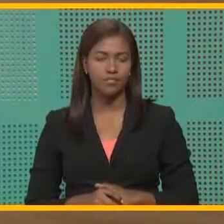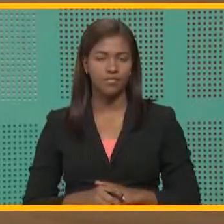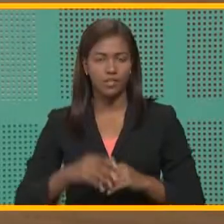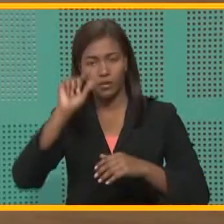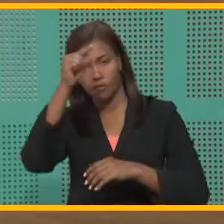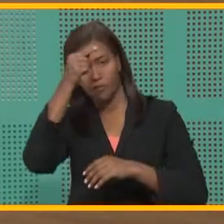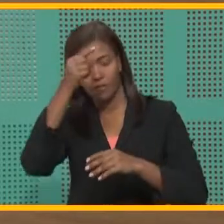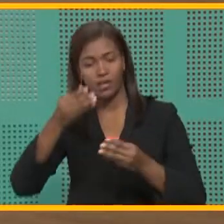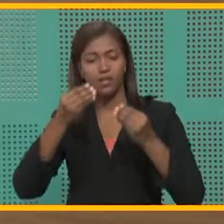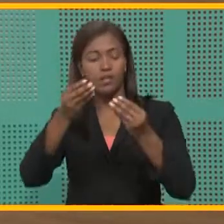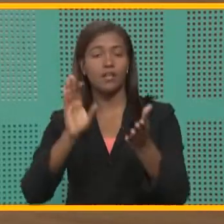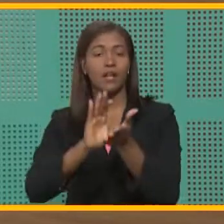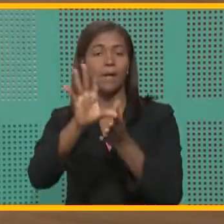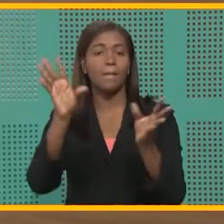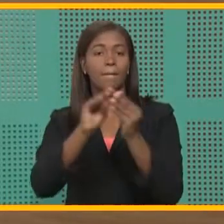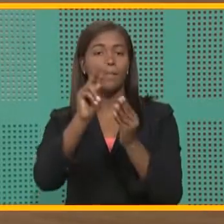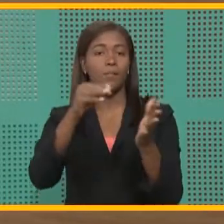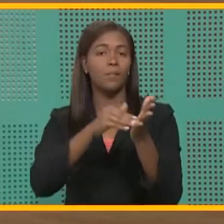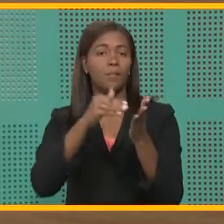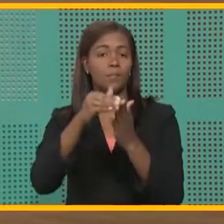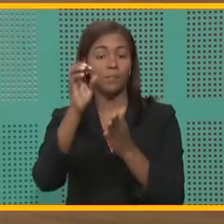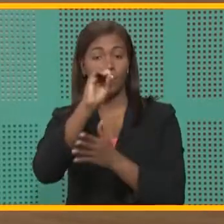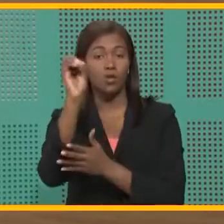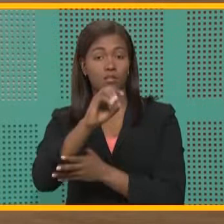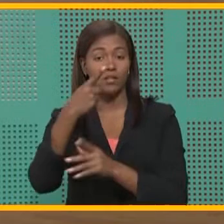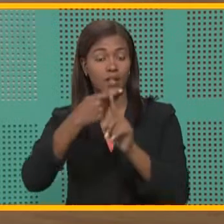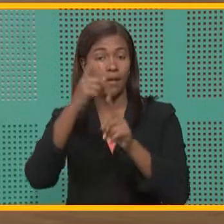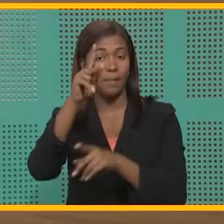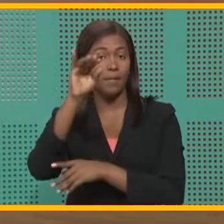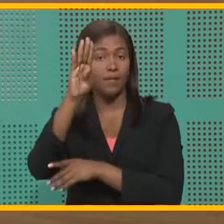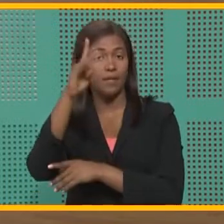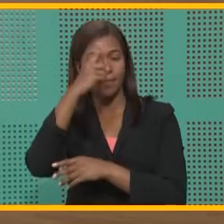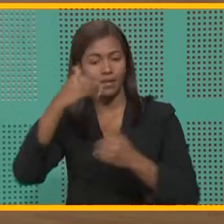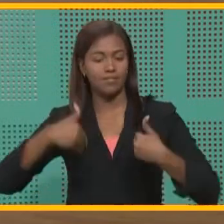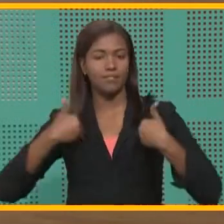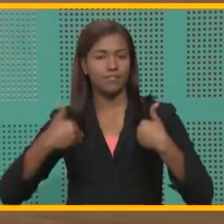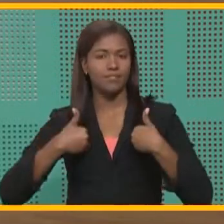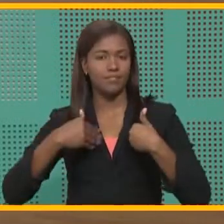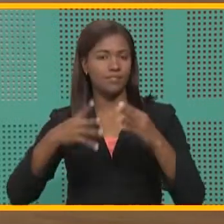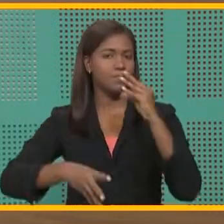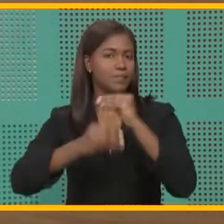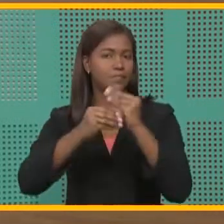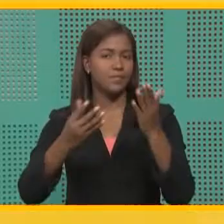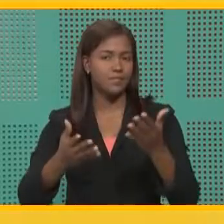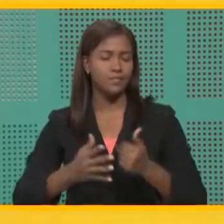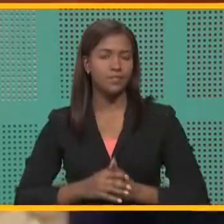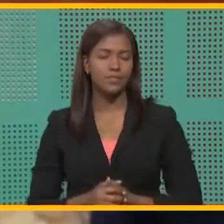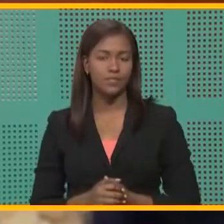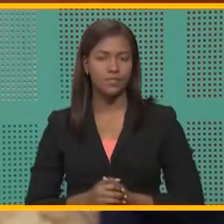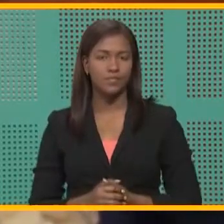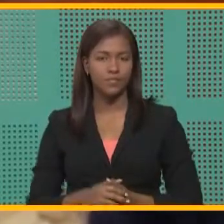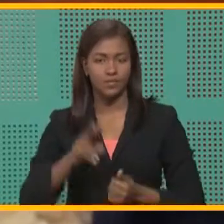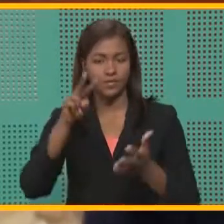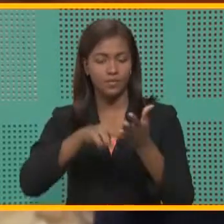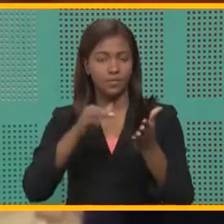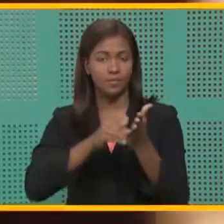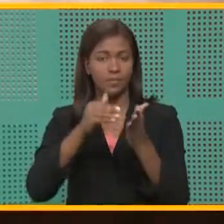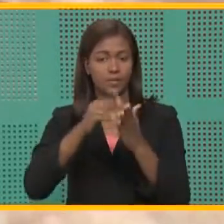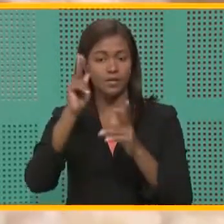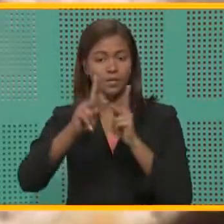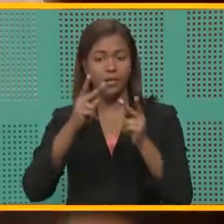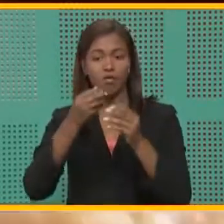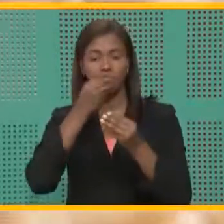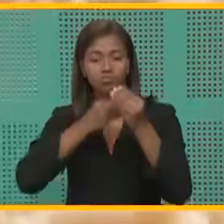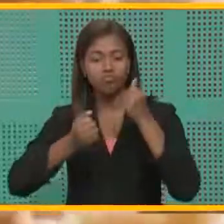El gobierno destina más del 2% del Producto Interno Bruto a la juventud. Además de esto, 2.000 millones de raciones